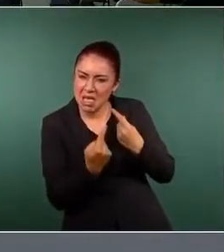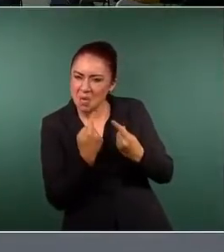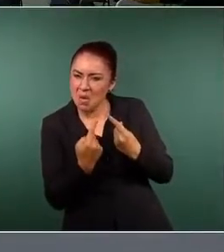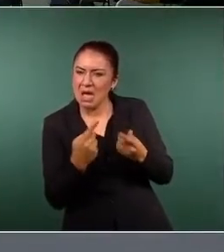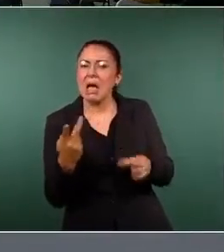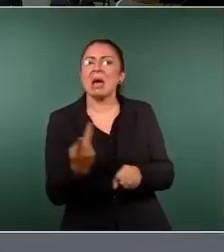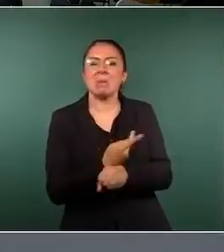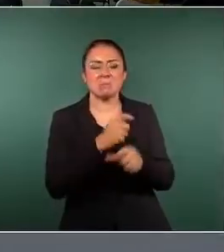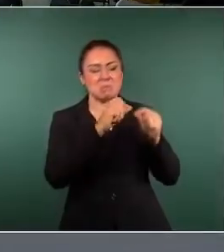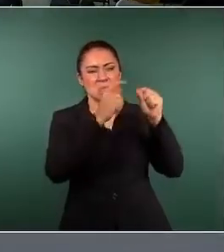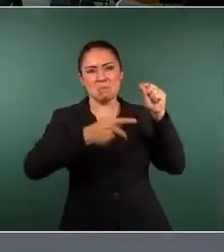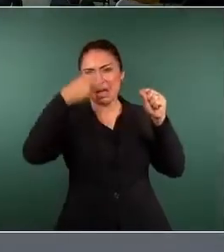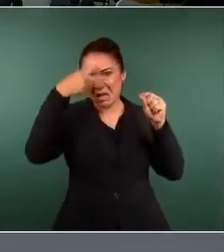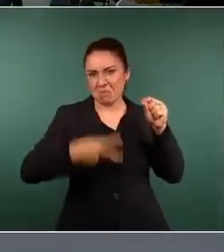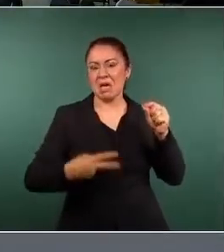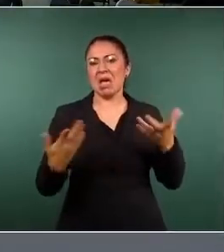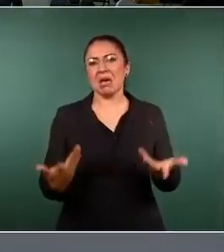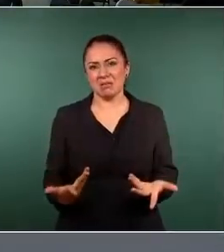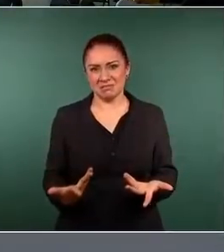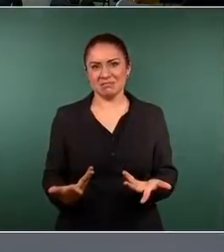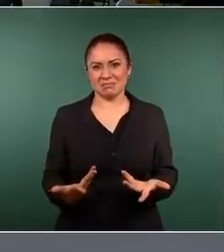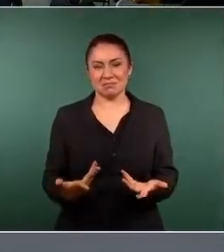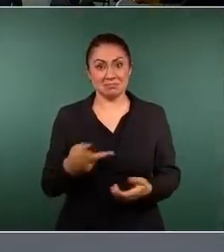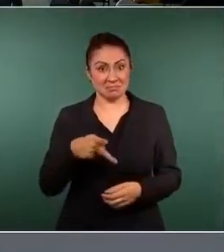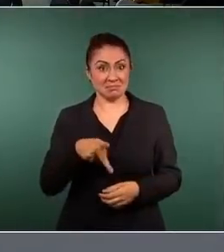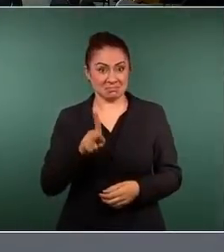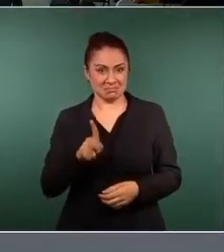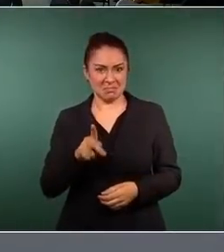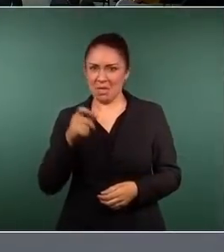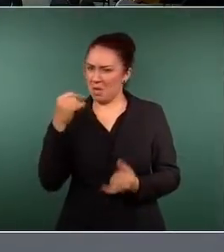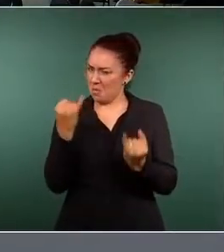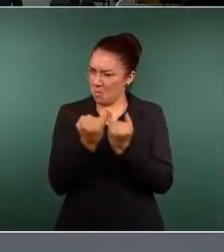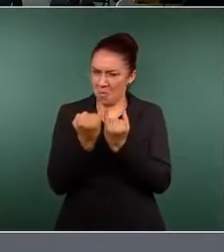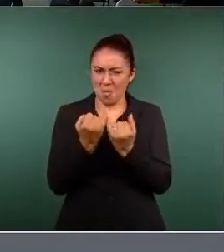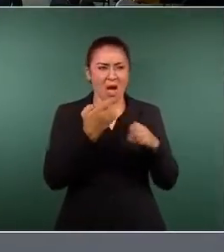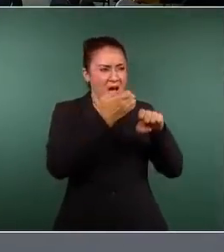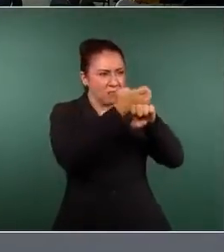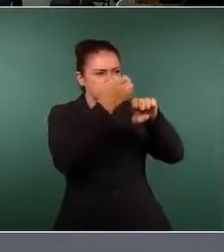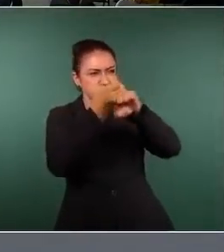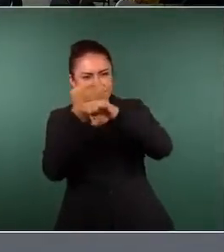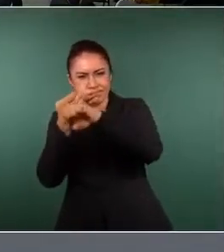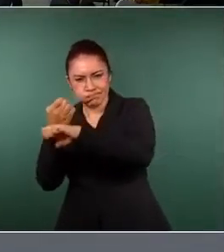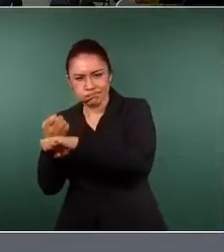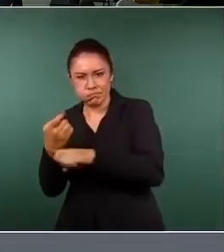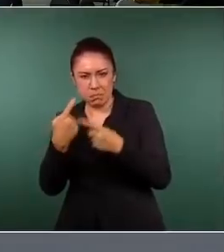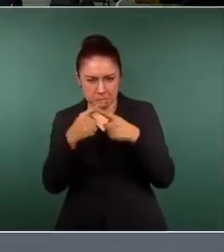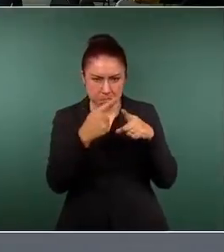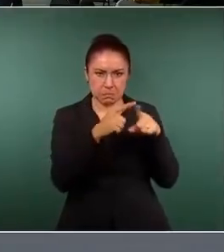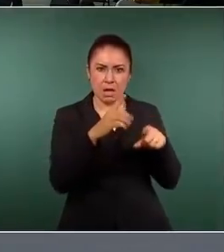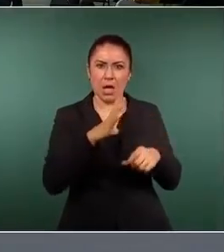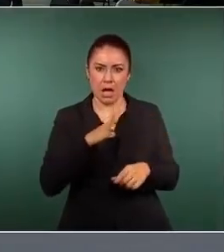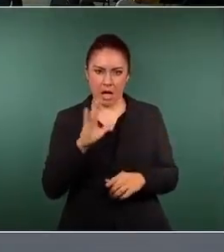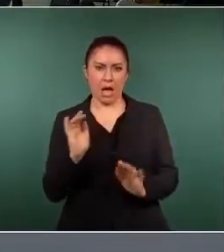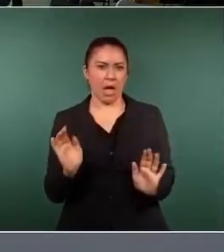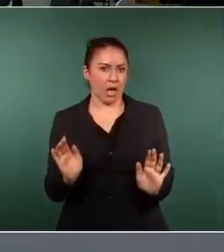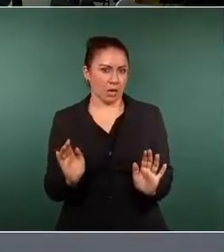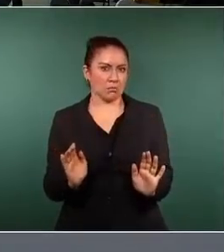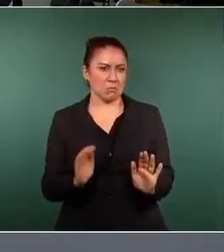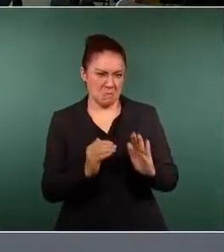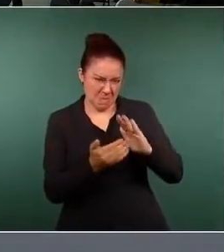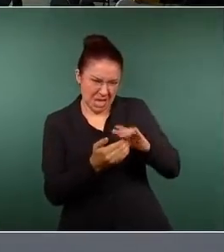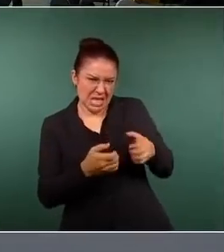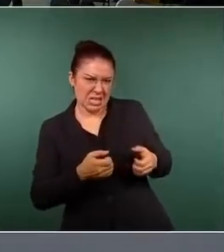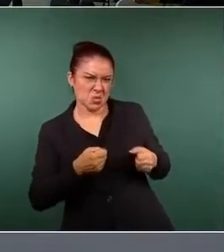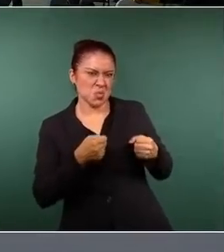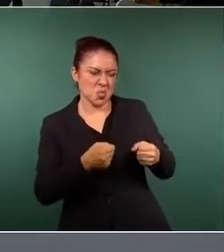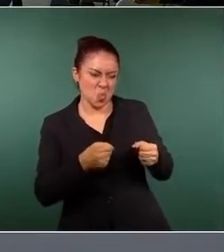pero esto mismo se replica en los estados en las mesas de seguridad